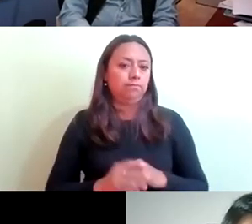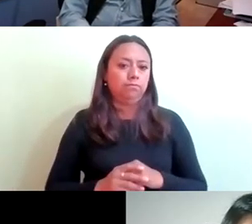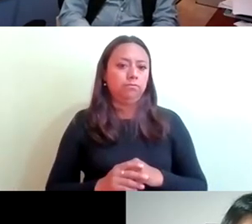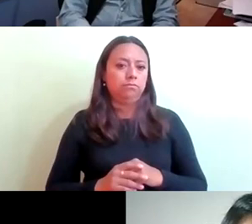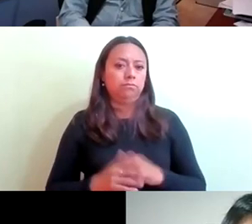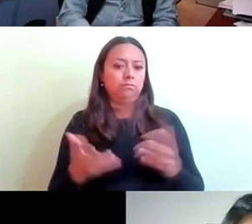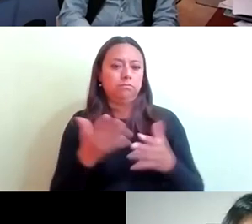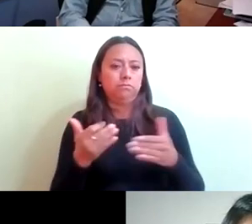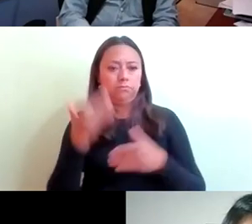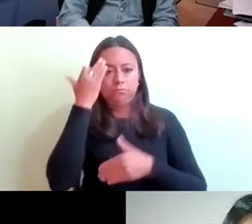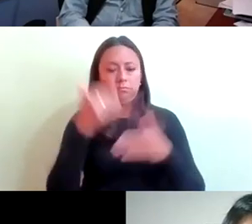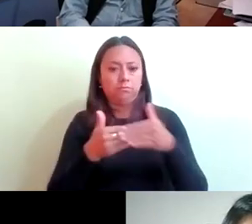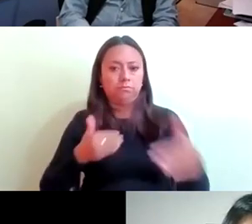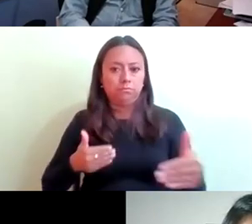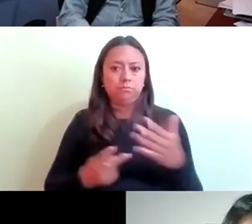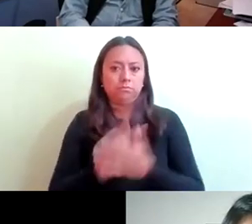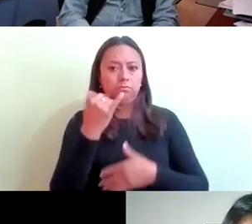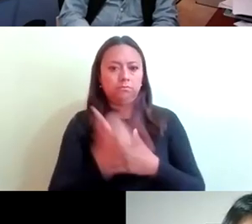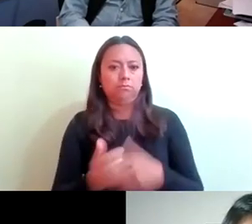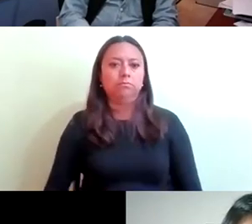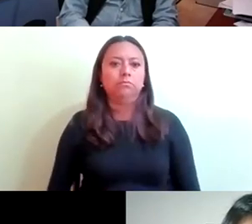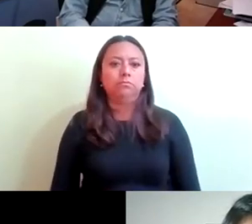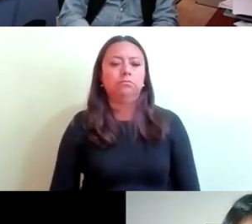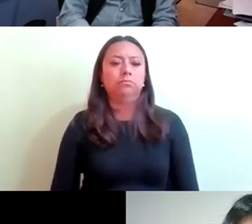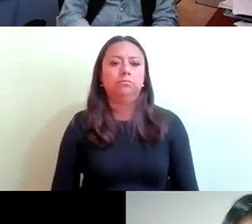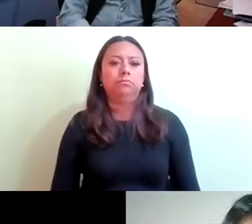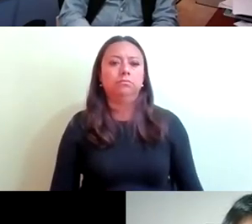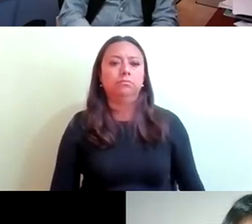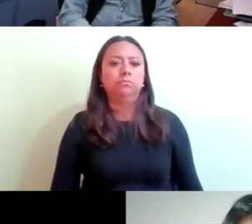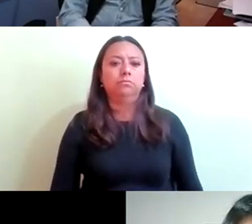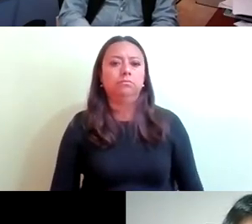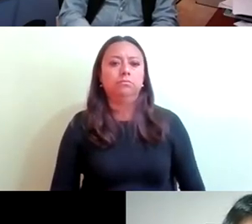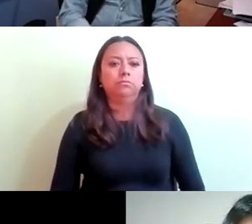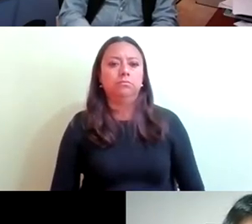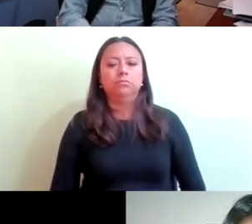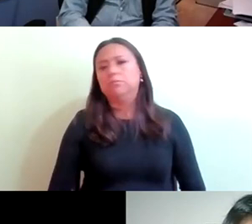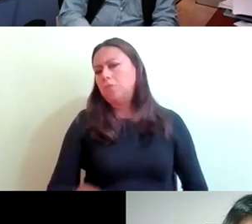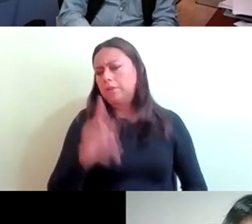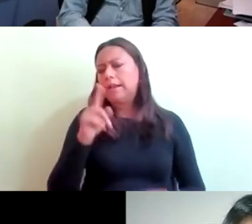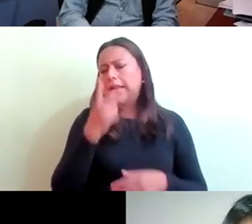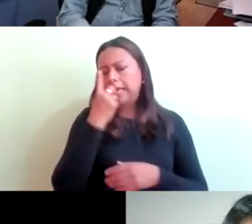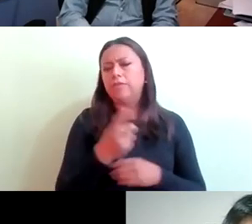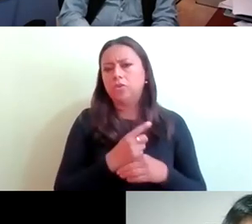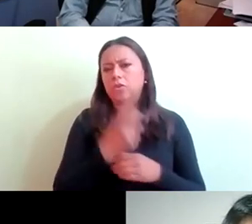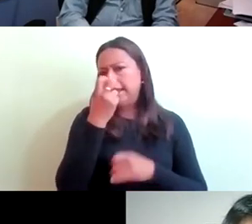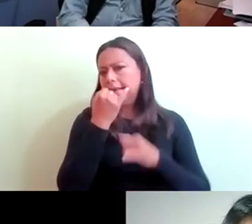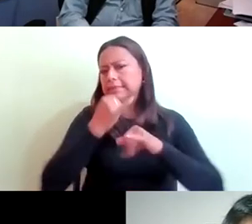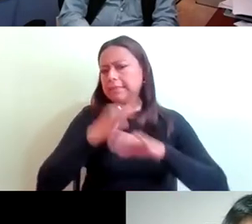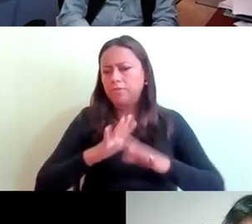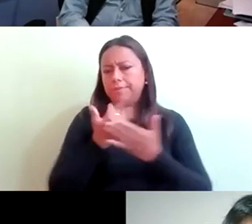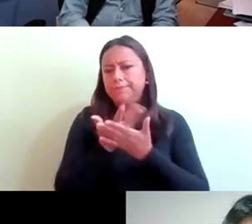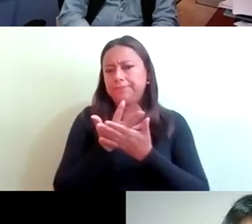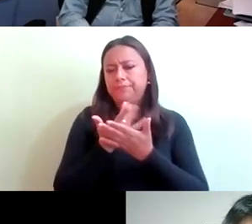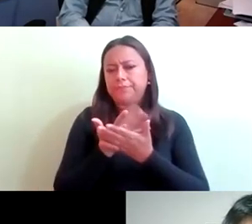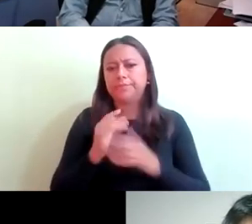proyecto. Le repito que estamos a la espera de esa información y ya pues las alcaldías harán lo